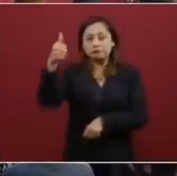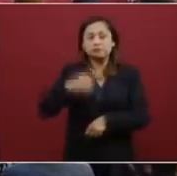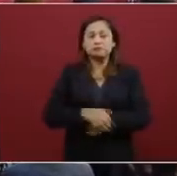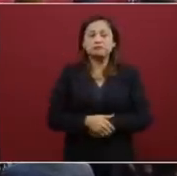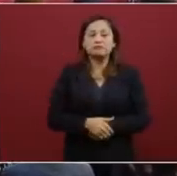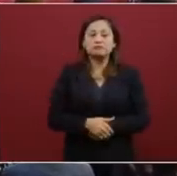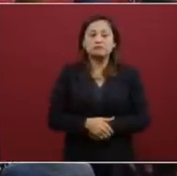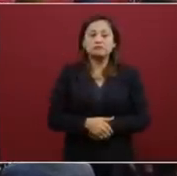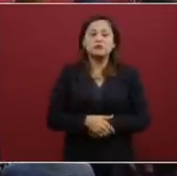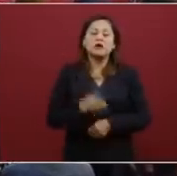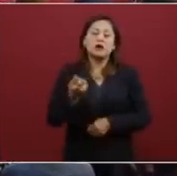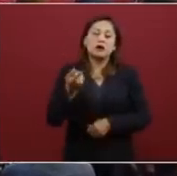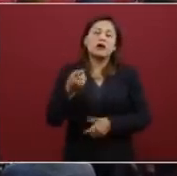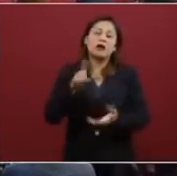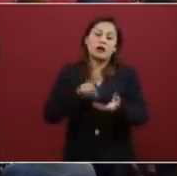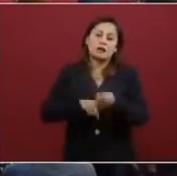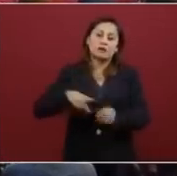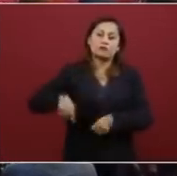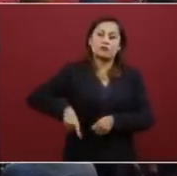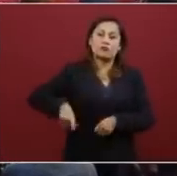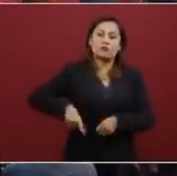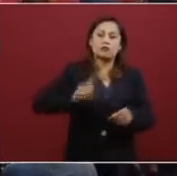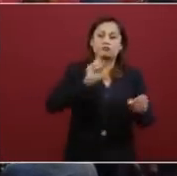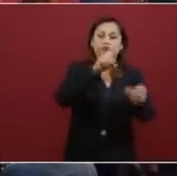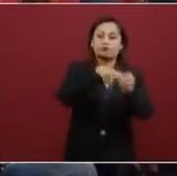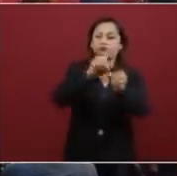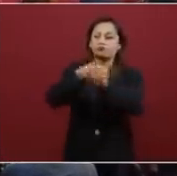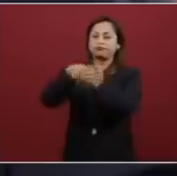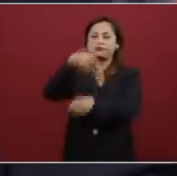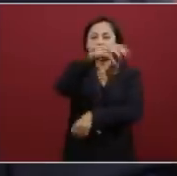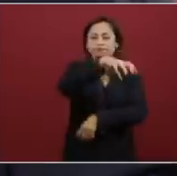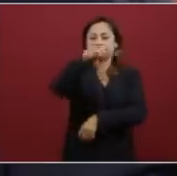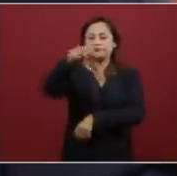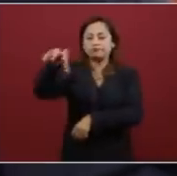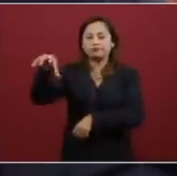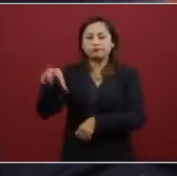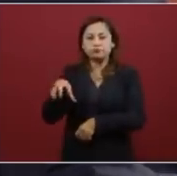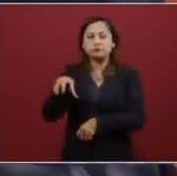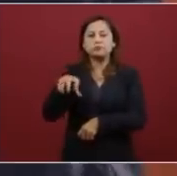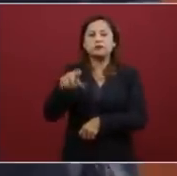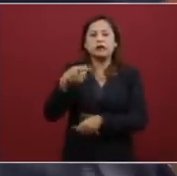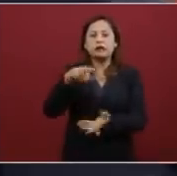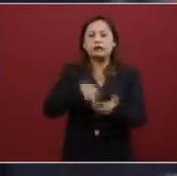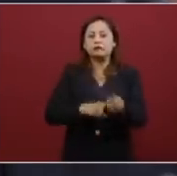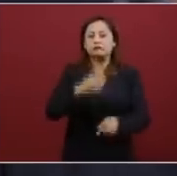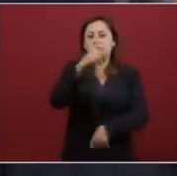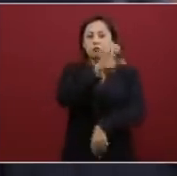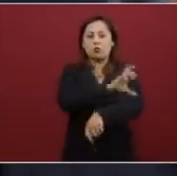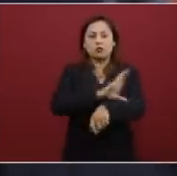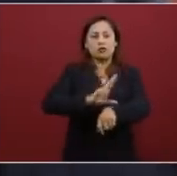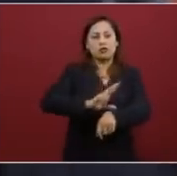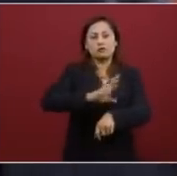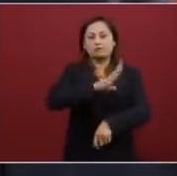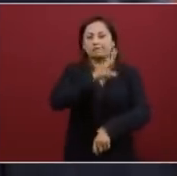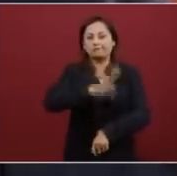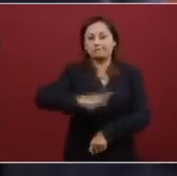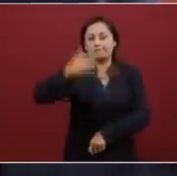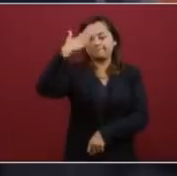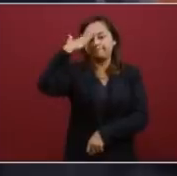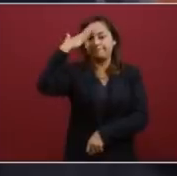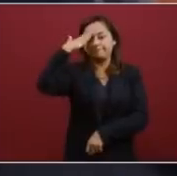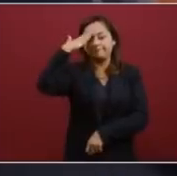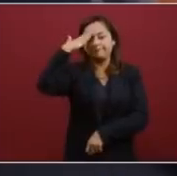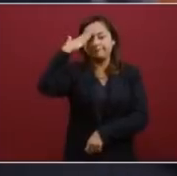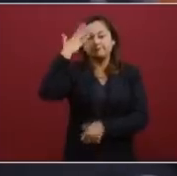del gabinete que le corresponda y un coordinador general. Esto significa un